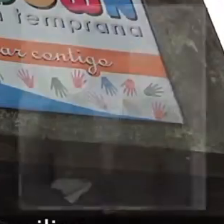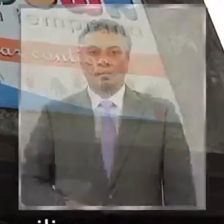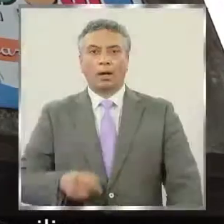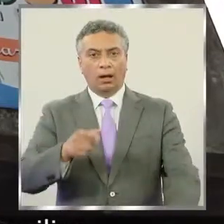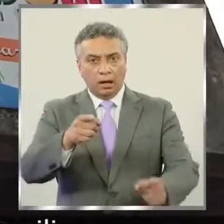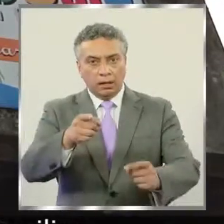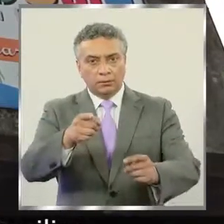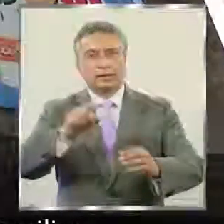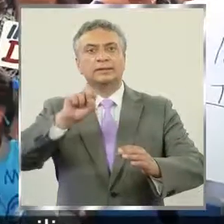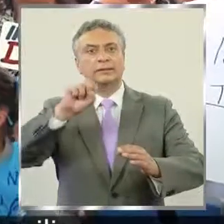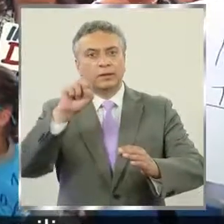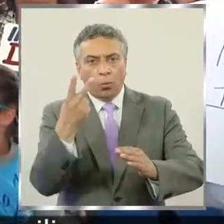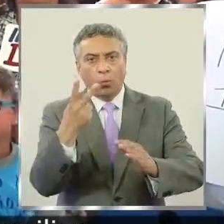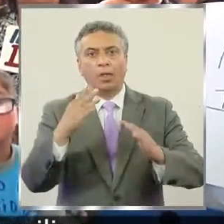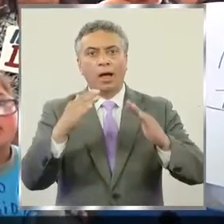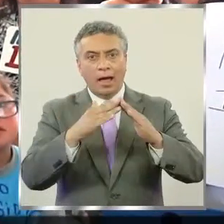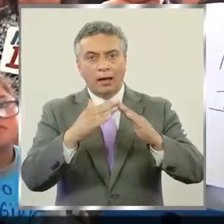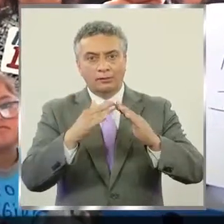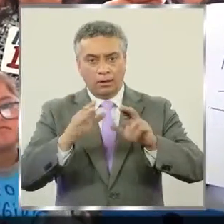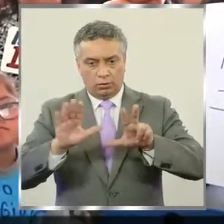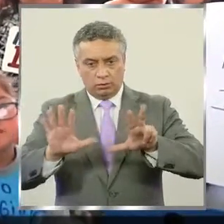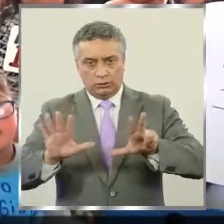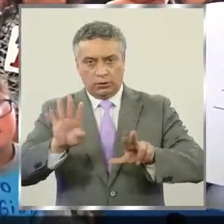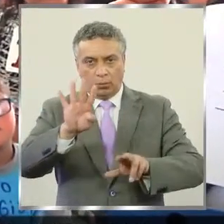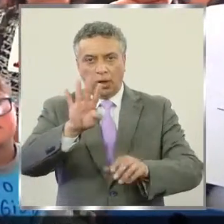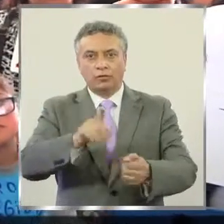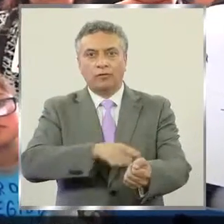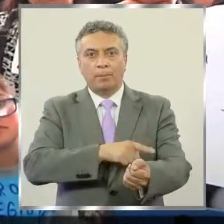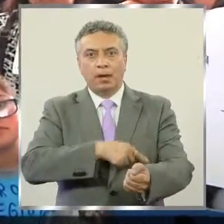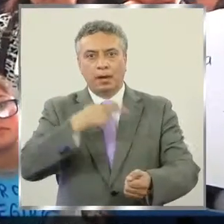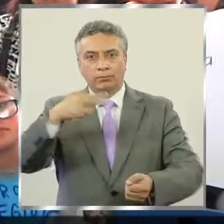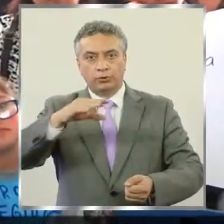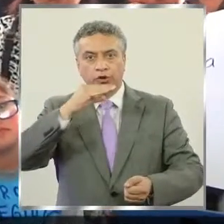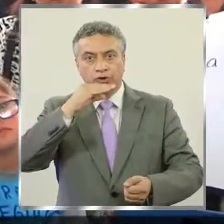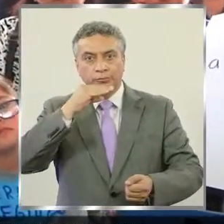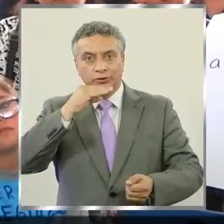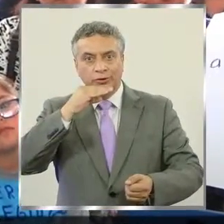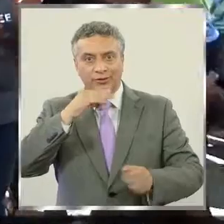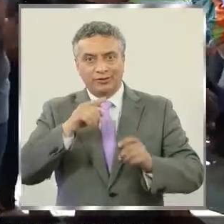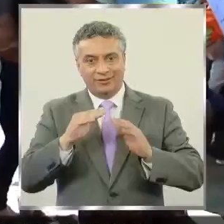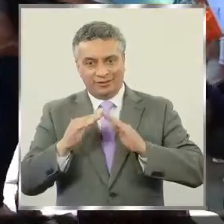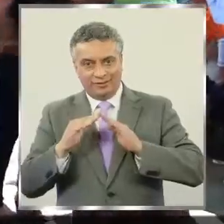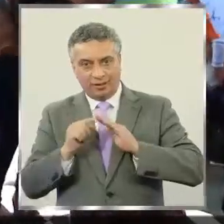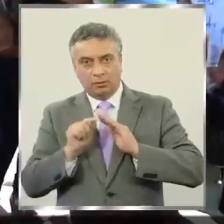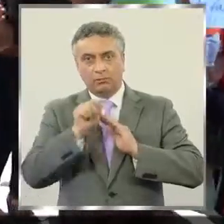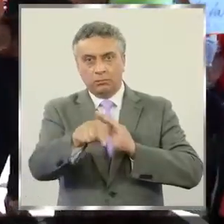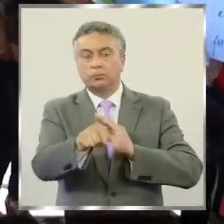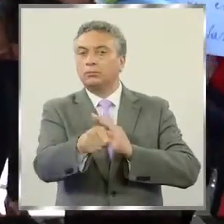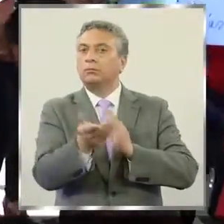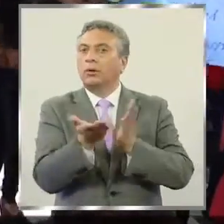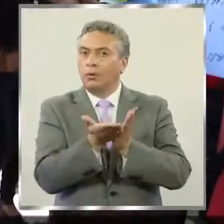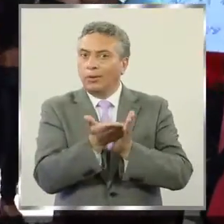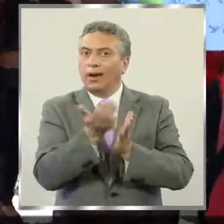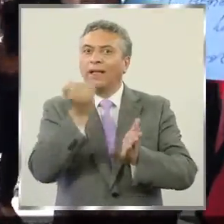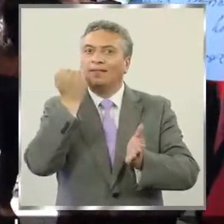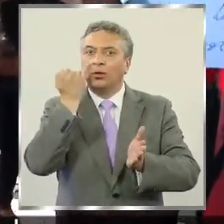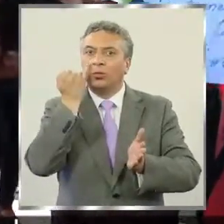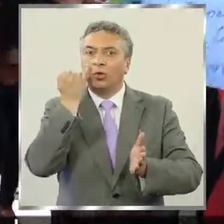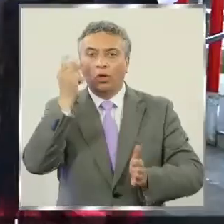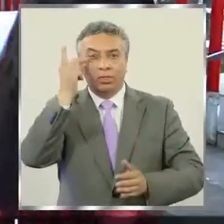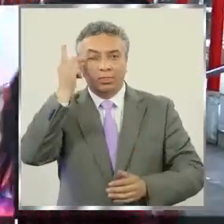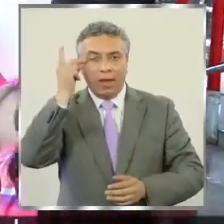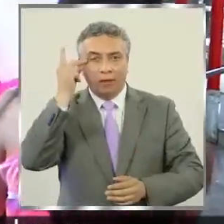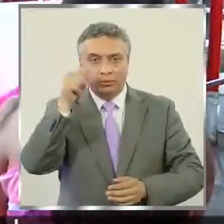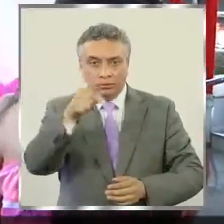Es la segunda casa de 84 familias de Concepción. Sin embargo, está a punto de desaparecer. El cierre del Instituto Down tiene